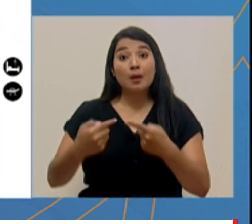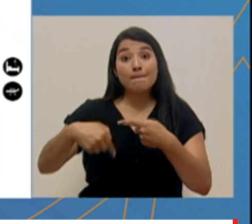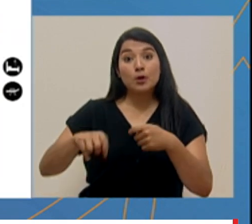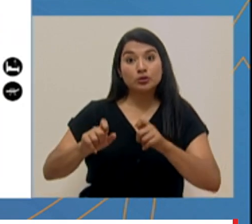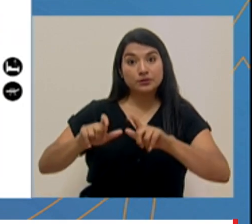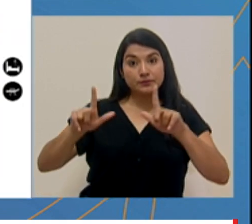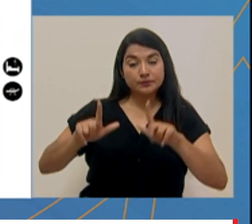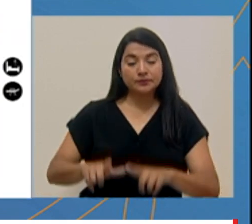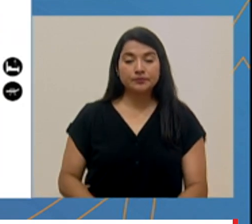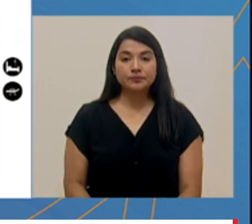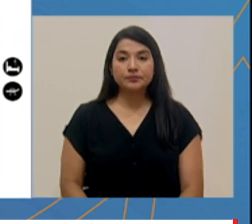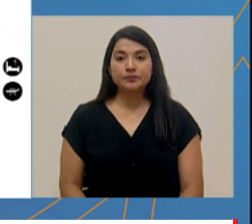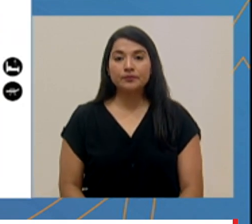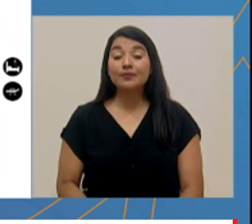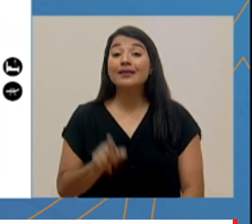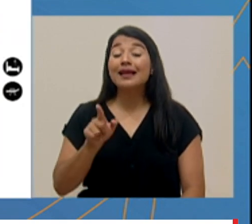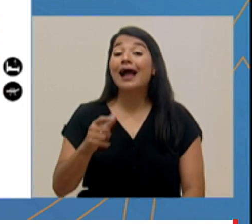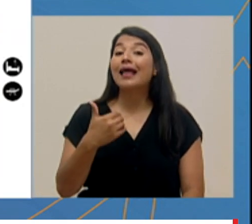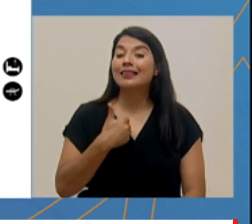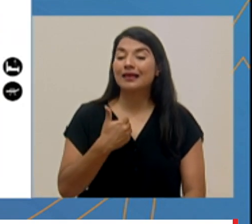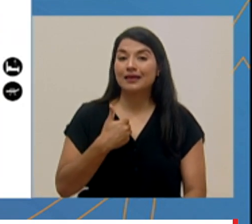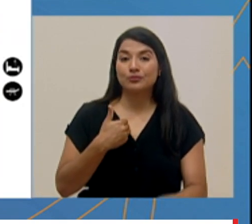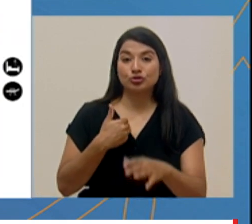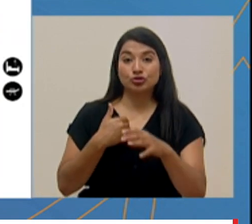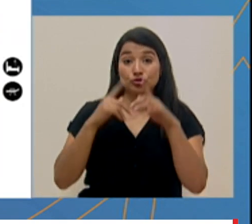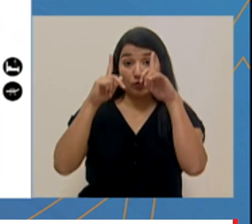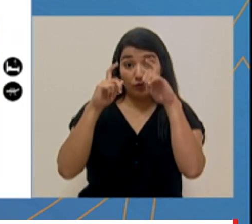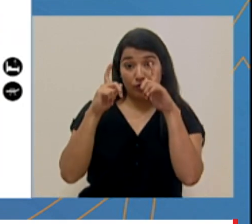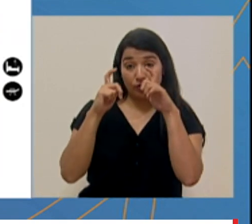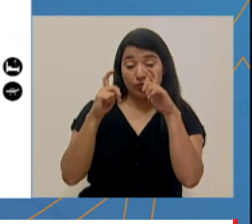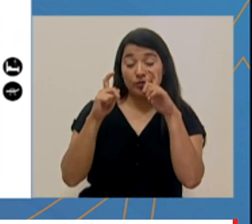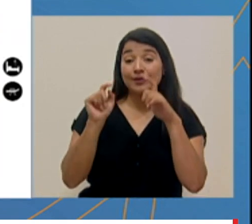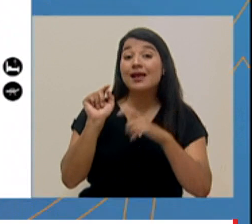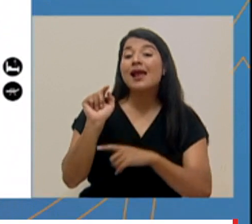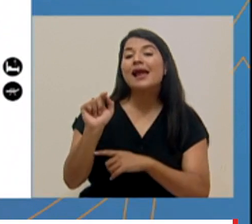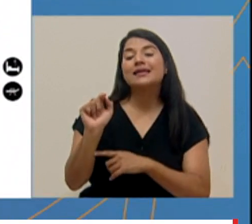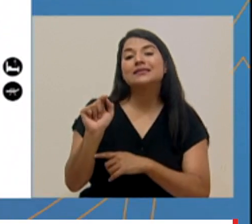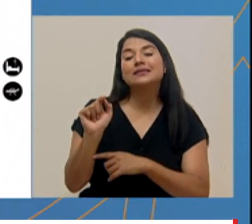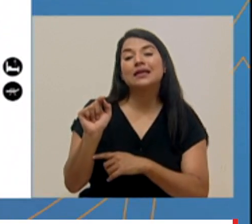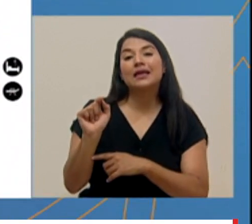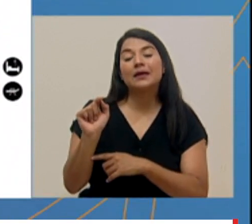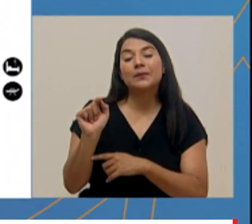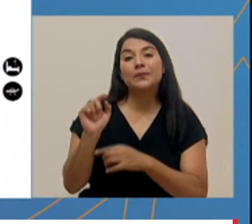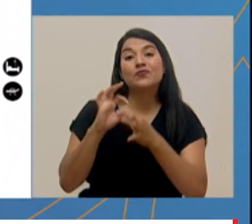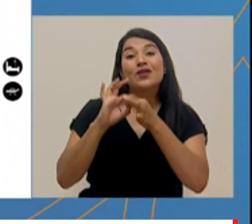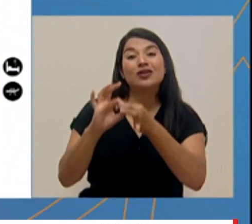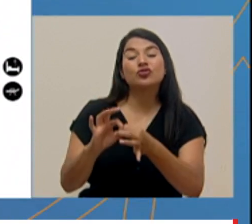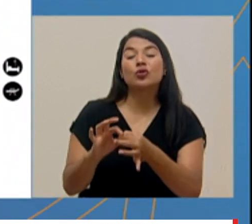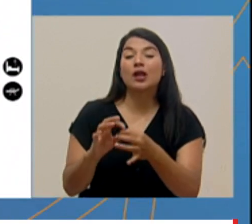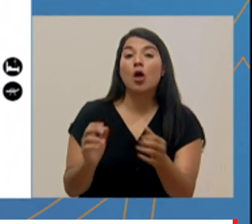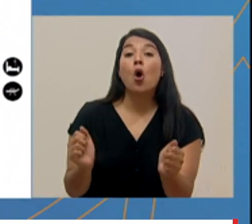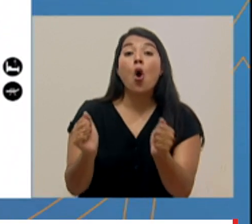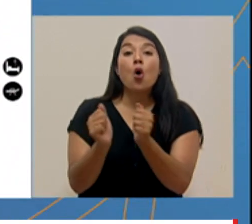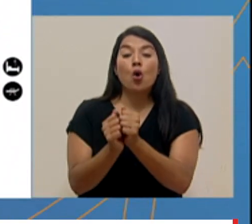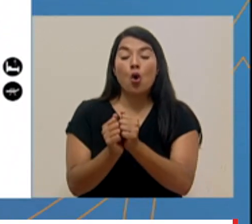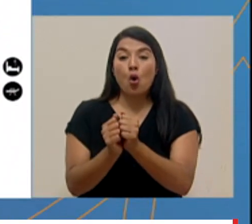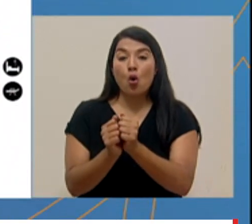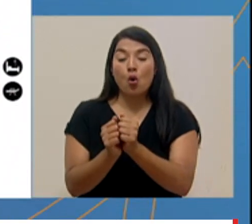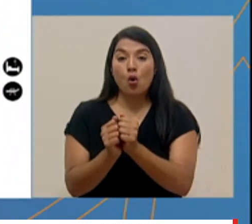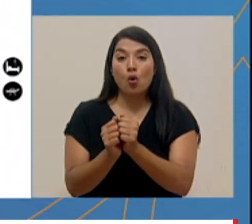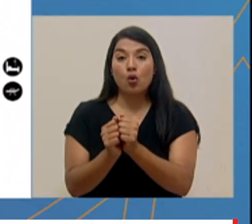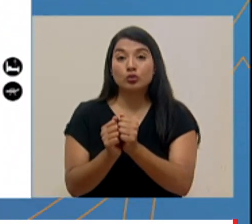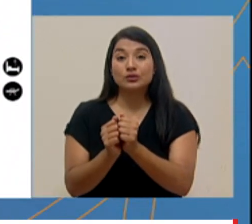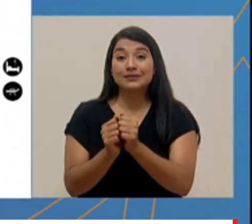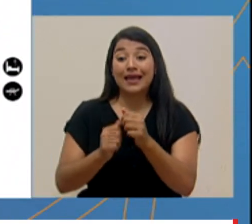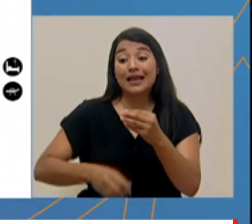filmina. Y aquí tenemos una imagen de lo que ha sido el incremento en la capacidad